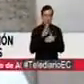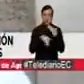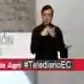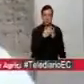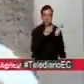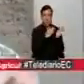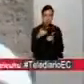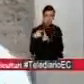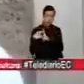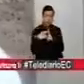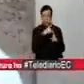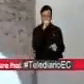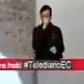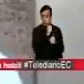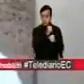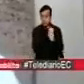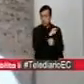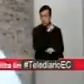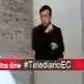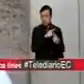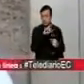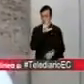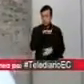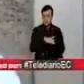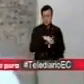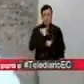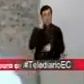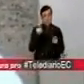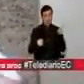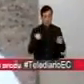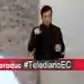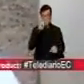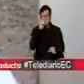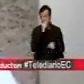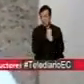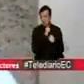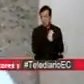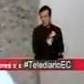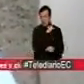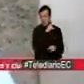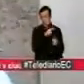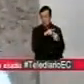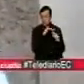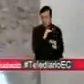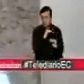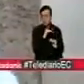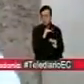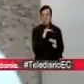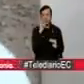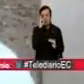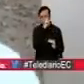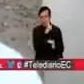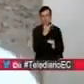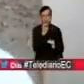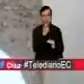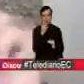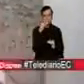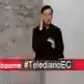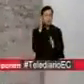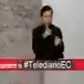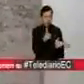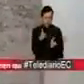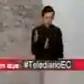trabajen hasta las 5 de la tarde, porque habíamos sabido que algunos Campos Santos estaban trabajando hasta muy temprano, y eso nos generaba un problema de cuellos de botella, y